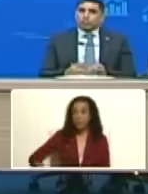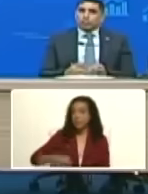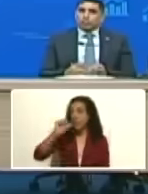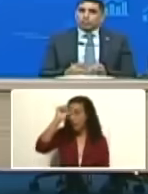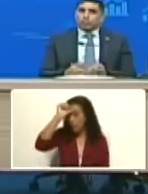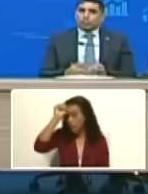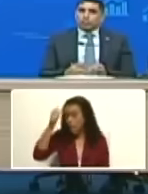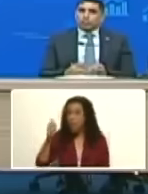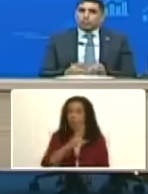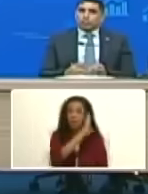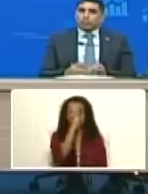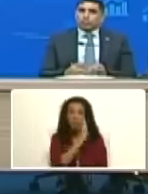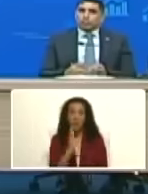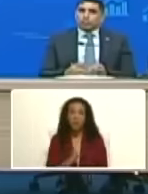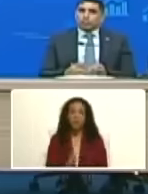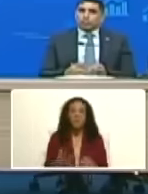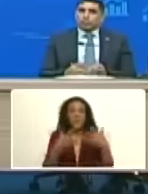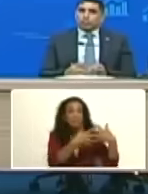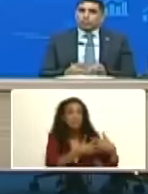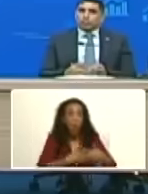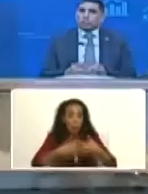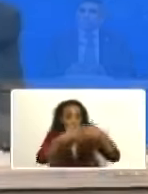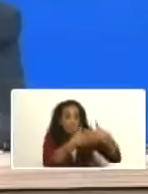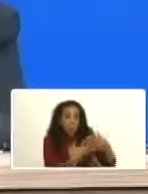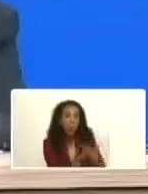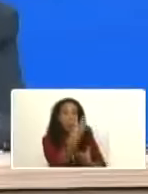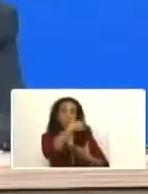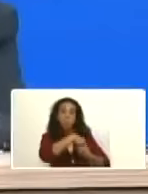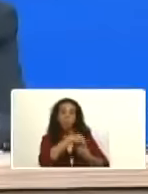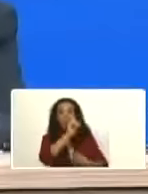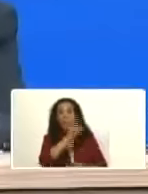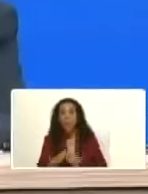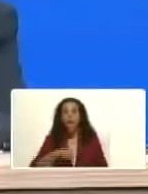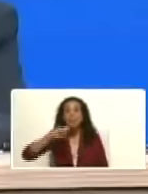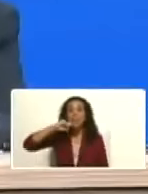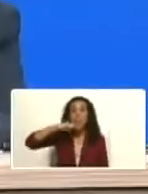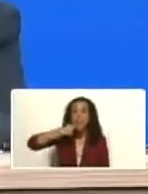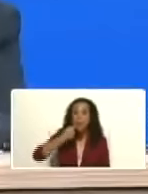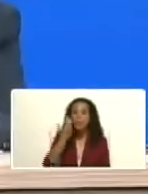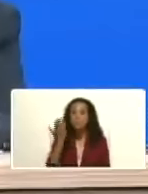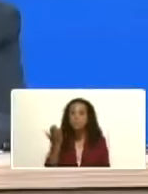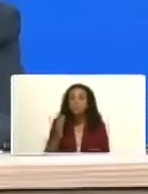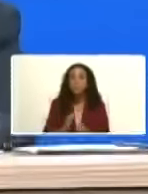Brasil, de Estados Unidos, de Rusia,